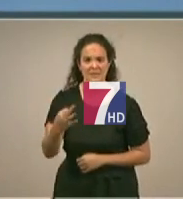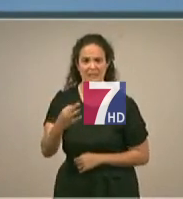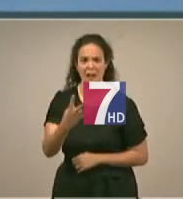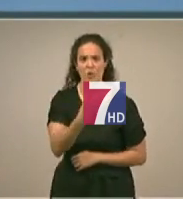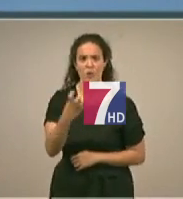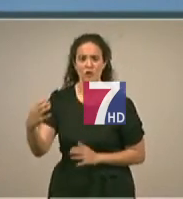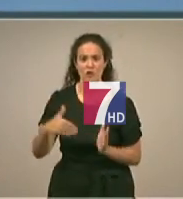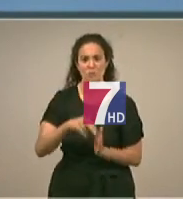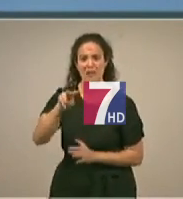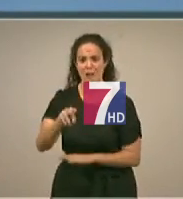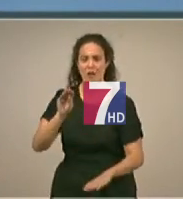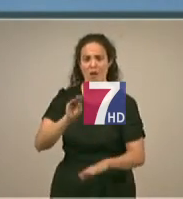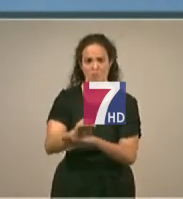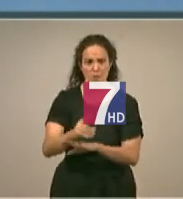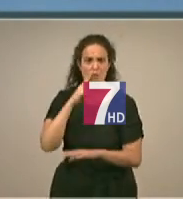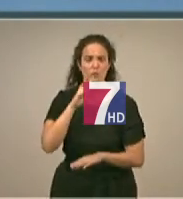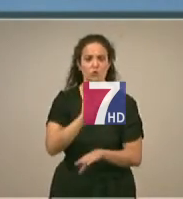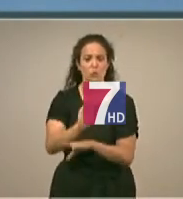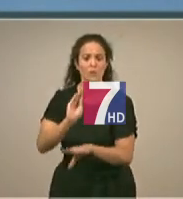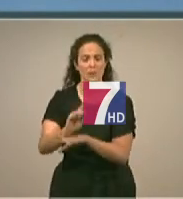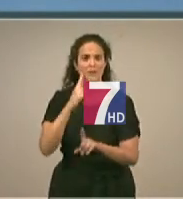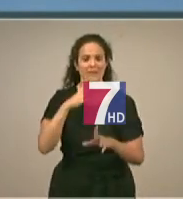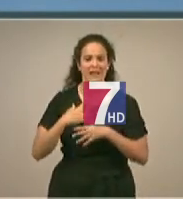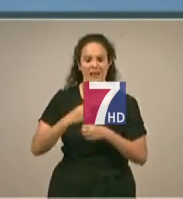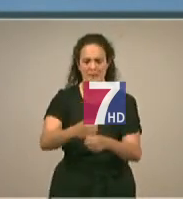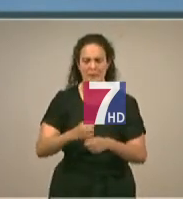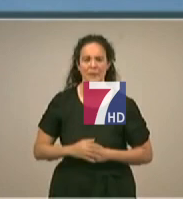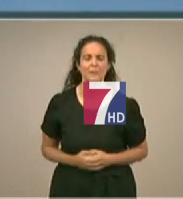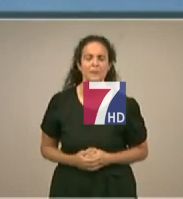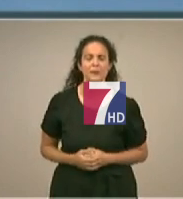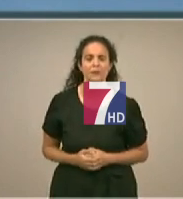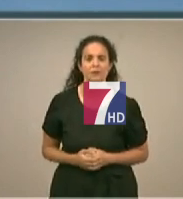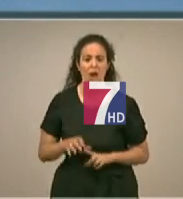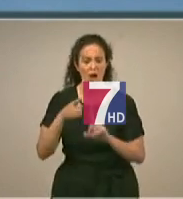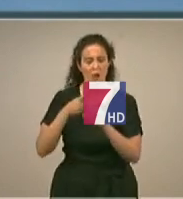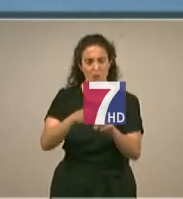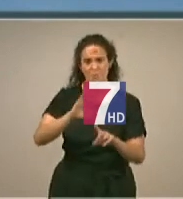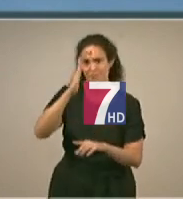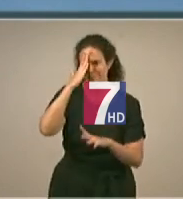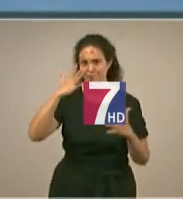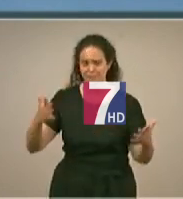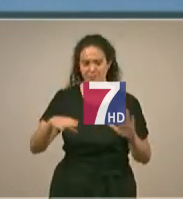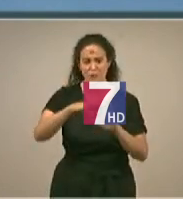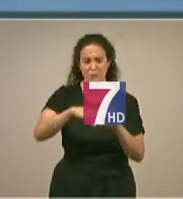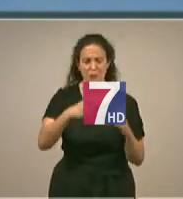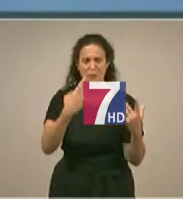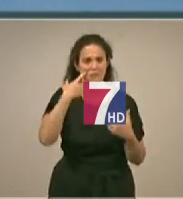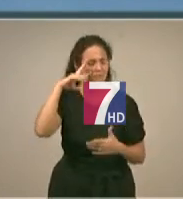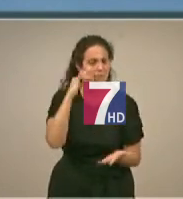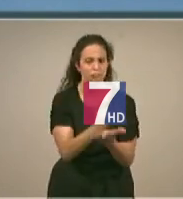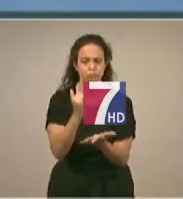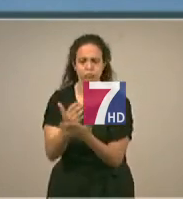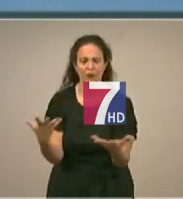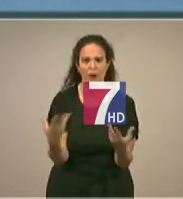400,000 eur la cuantía de la subvenciones de l enide el objetivo es financiar diversos programas experimentales de